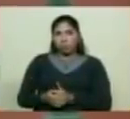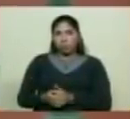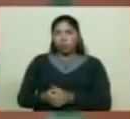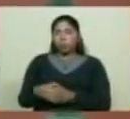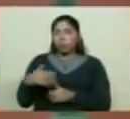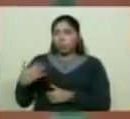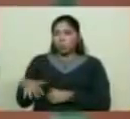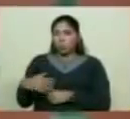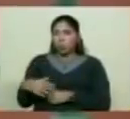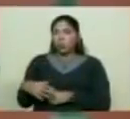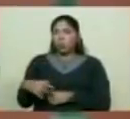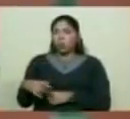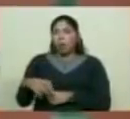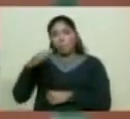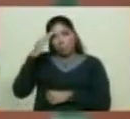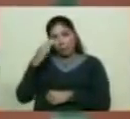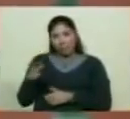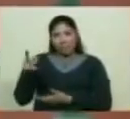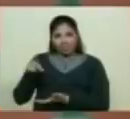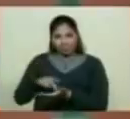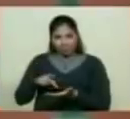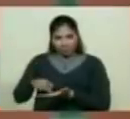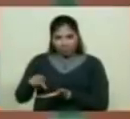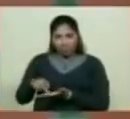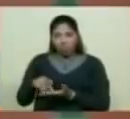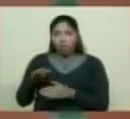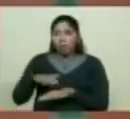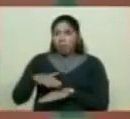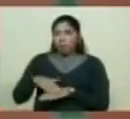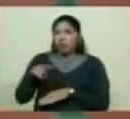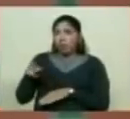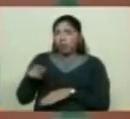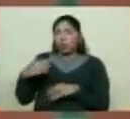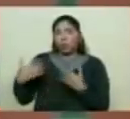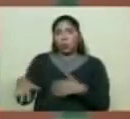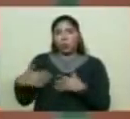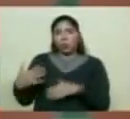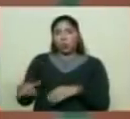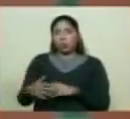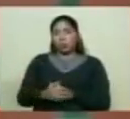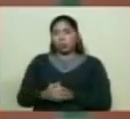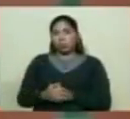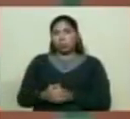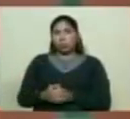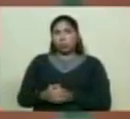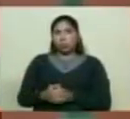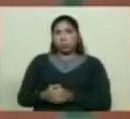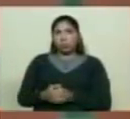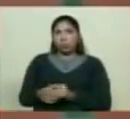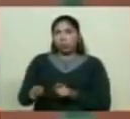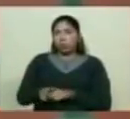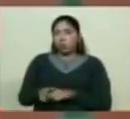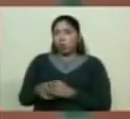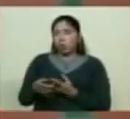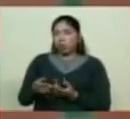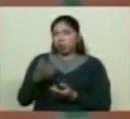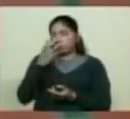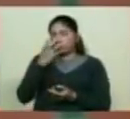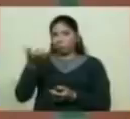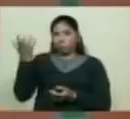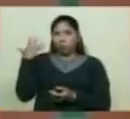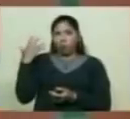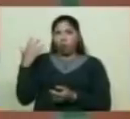militar porque ocasionó una desmoralización total en las tropas colonialistas de pablo